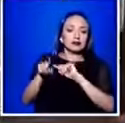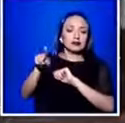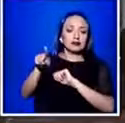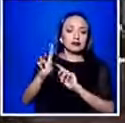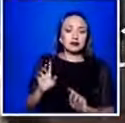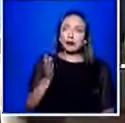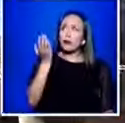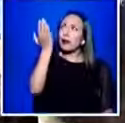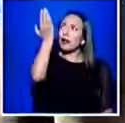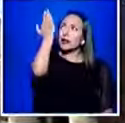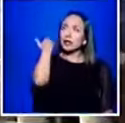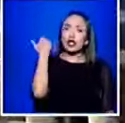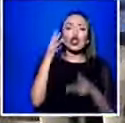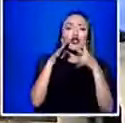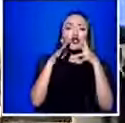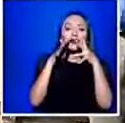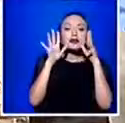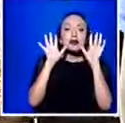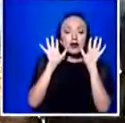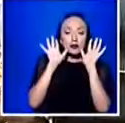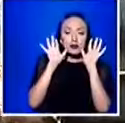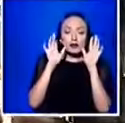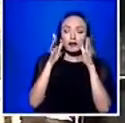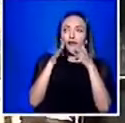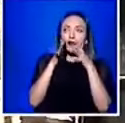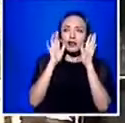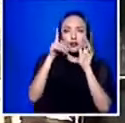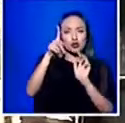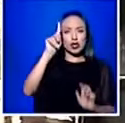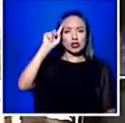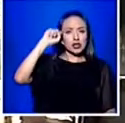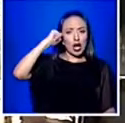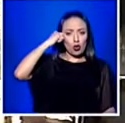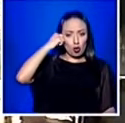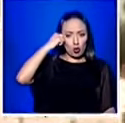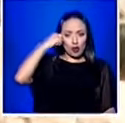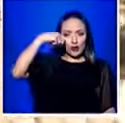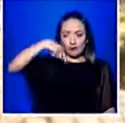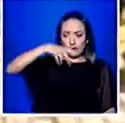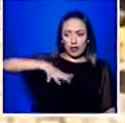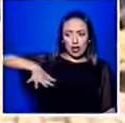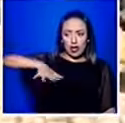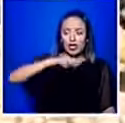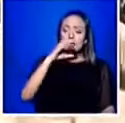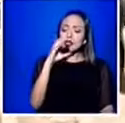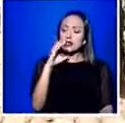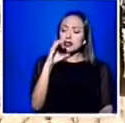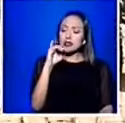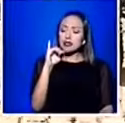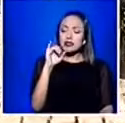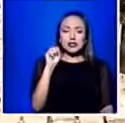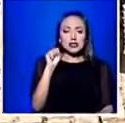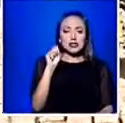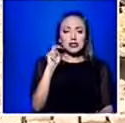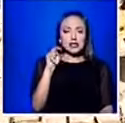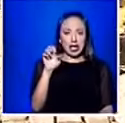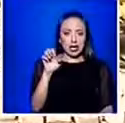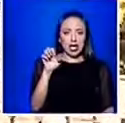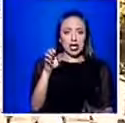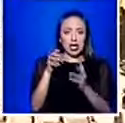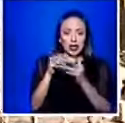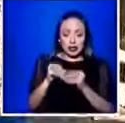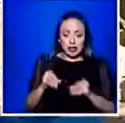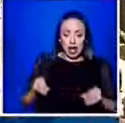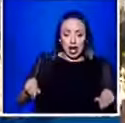en diciembre del año anterior que ocurrió, ustedes recordarán, aquí en Virgen del Cisne, donde un deslizamiento